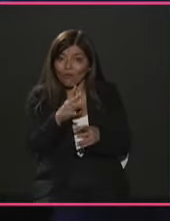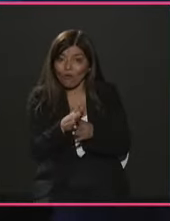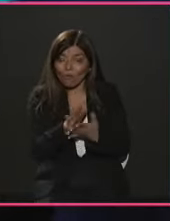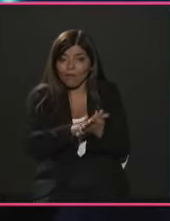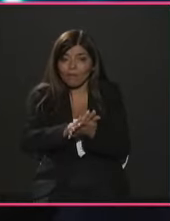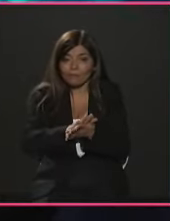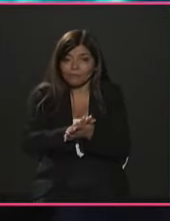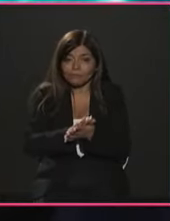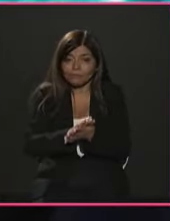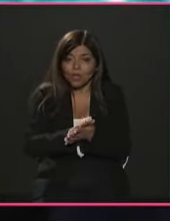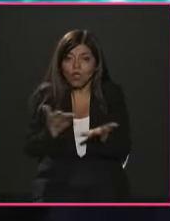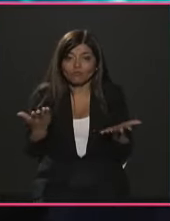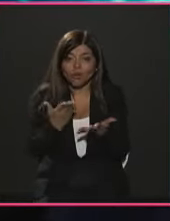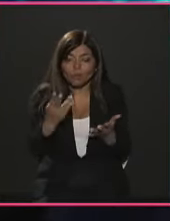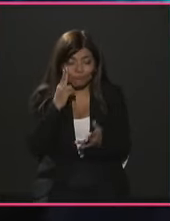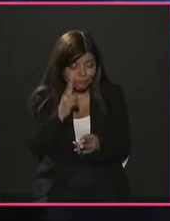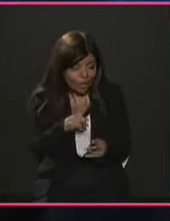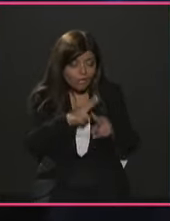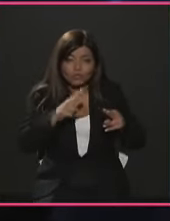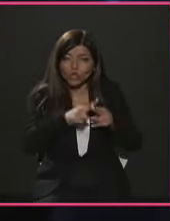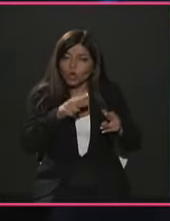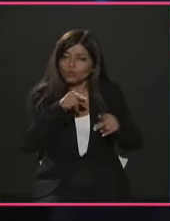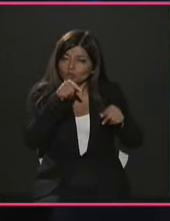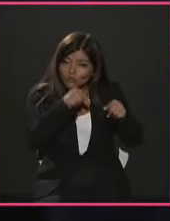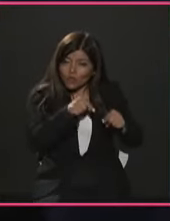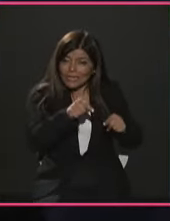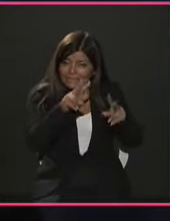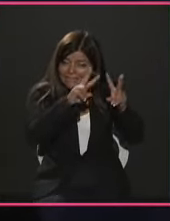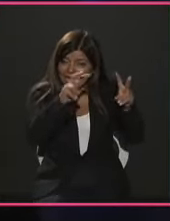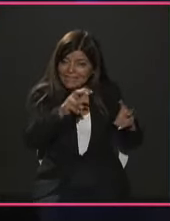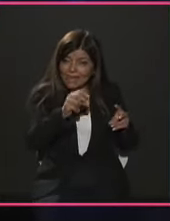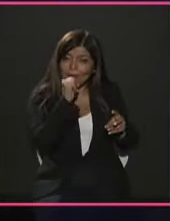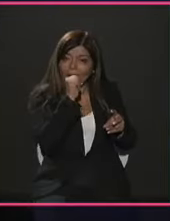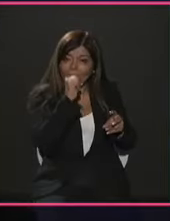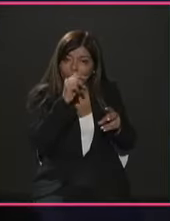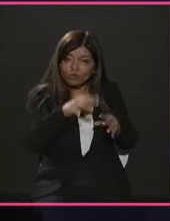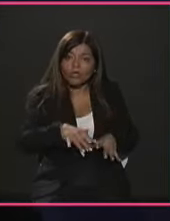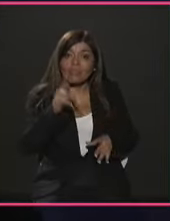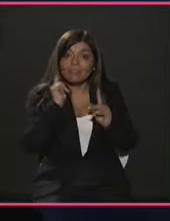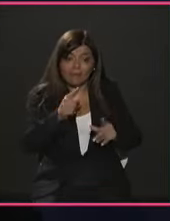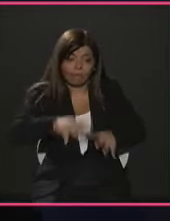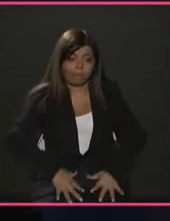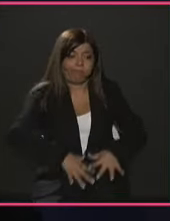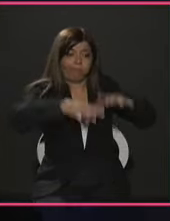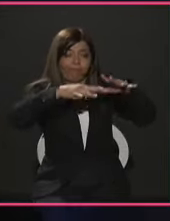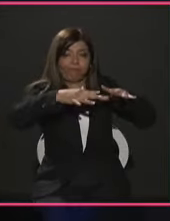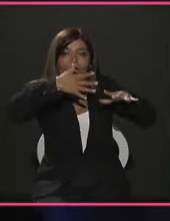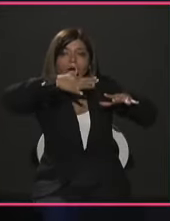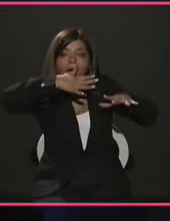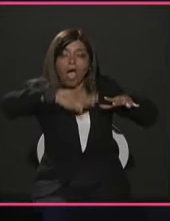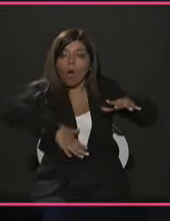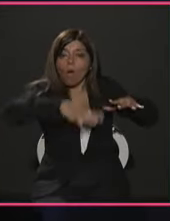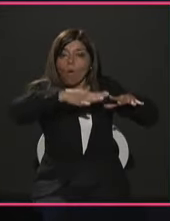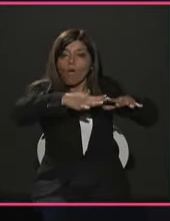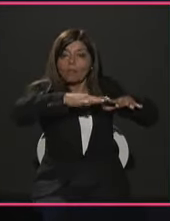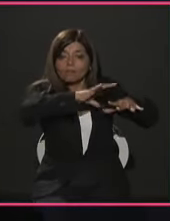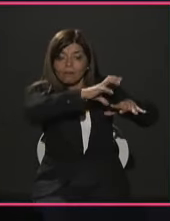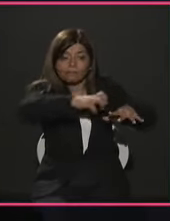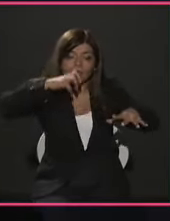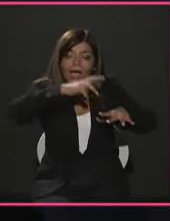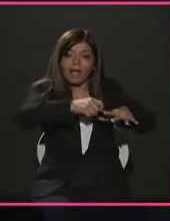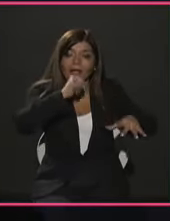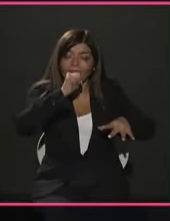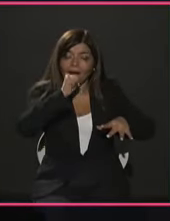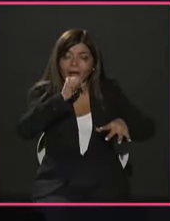prod actividad pero hemos visto bastantes soluciones bastante prometedoras en cuanto a la gestión de las aguas y de de los terrenos lo que nos da